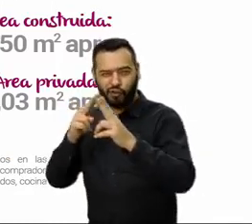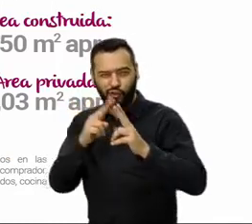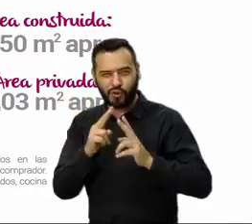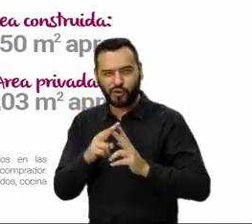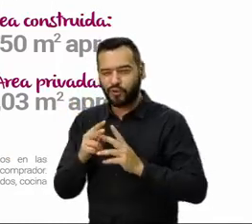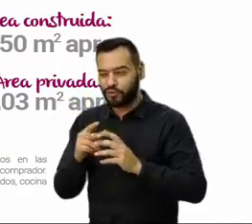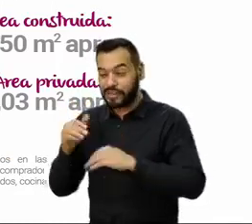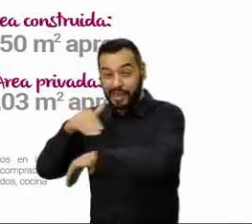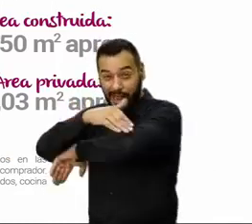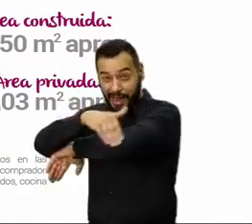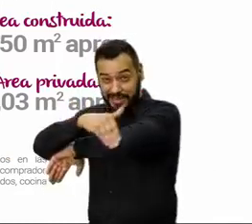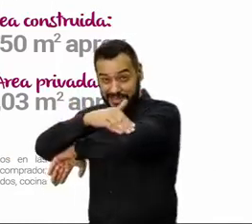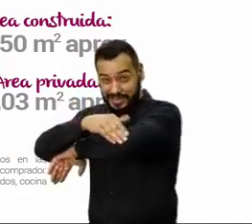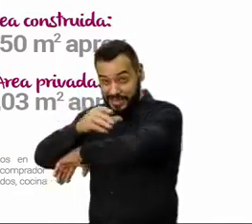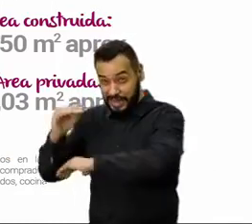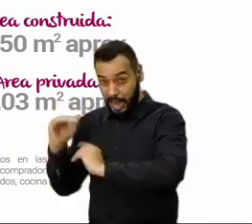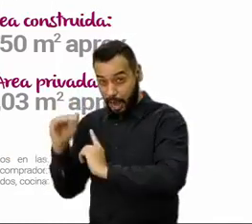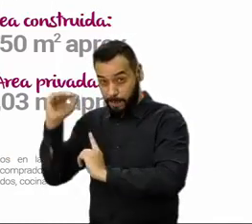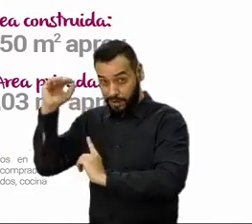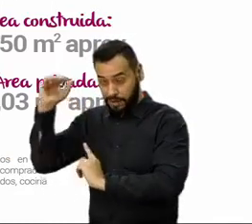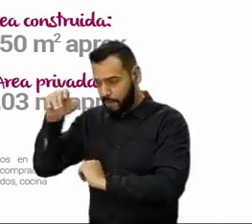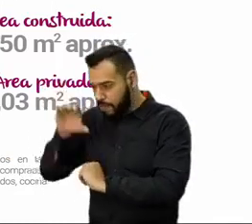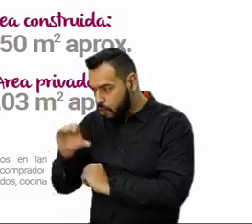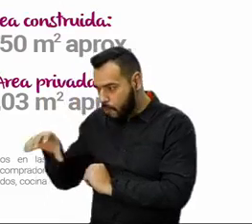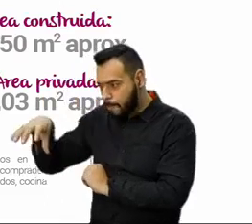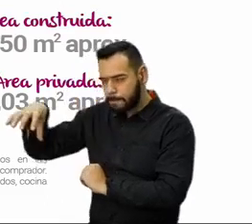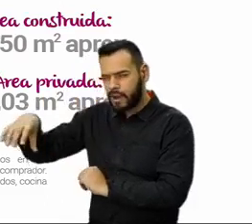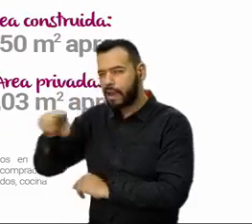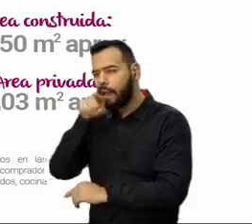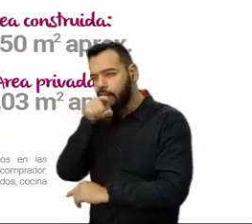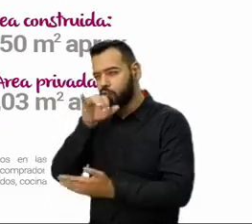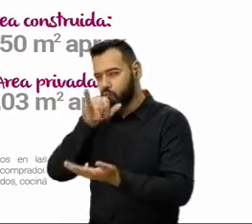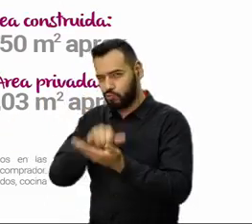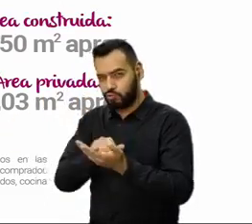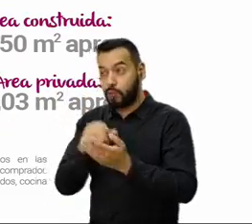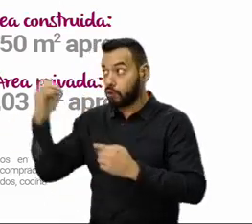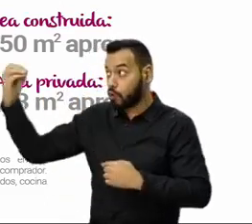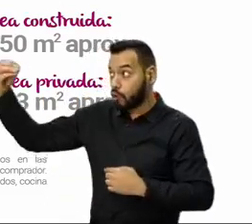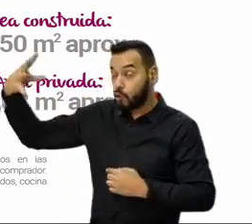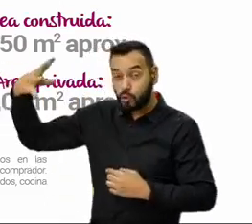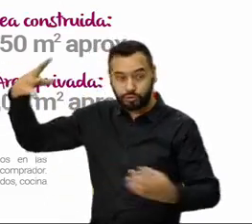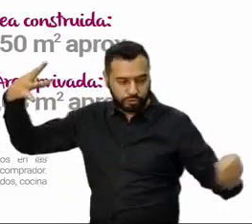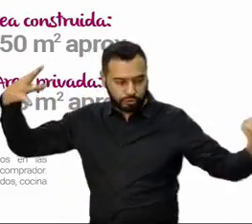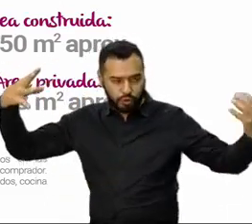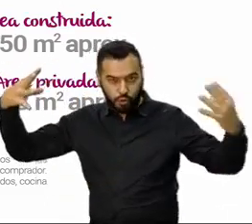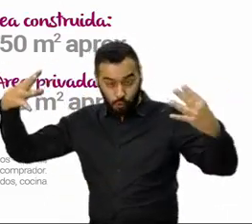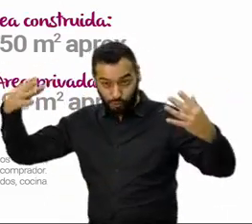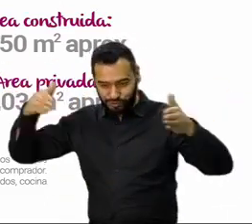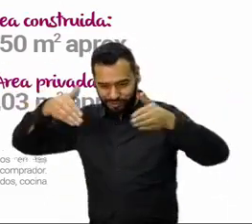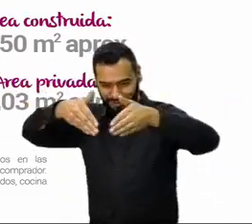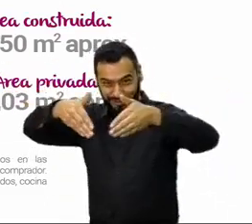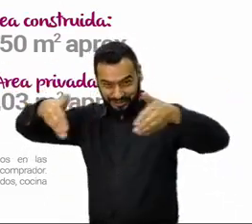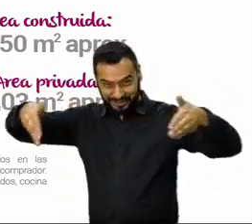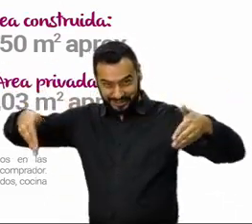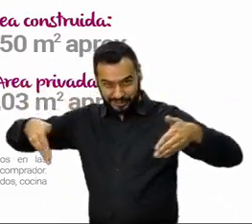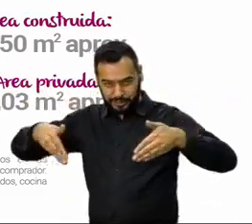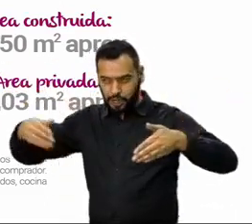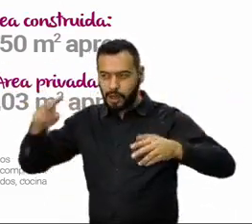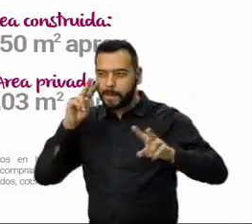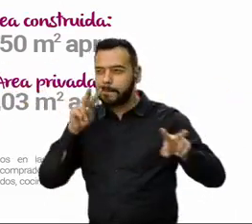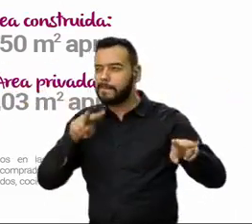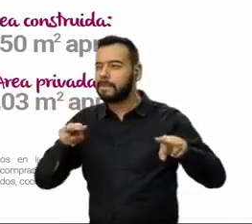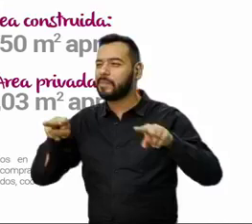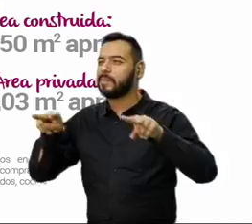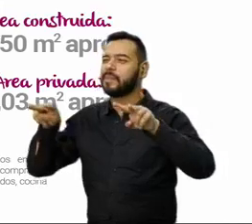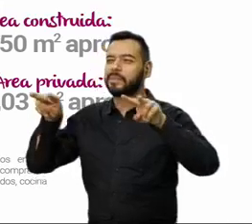apartamento esquinero ese apartamento es para ustedes primero porque nos proporciona luz de vida luz y costado vista